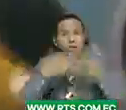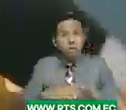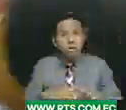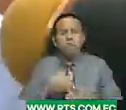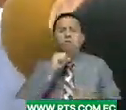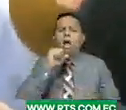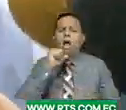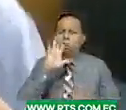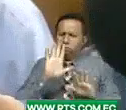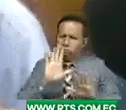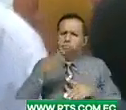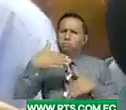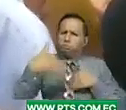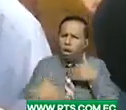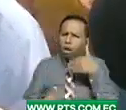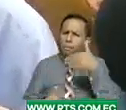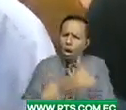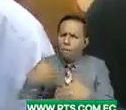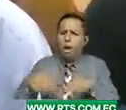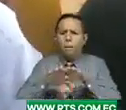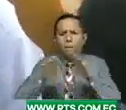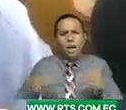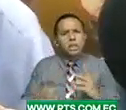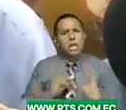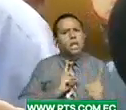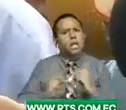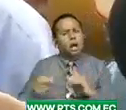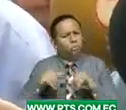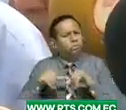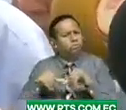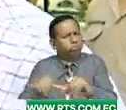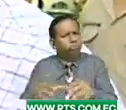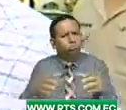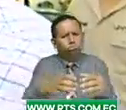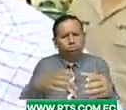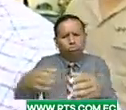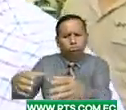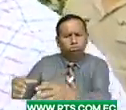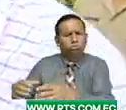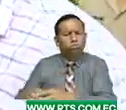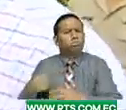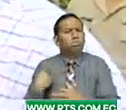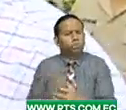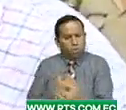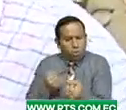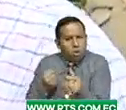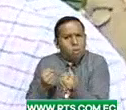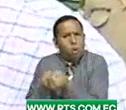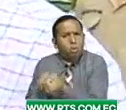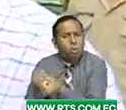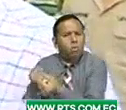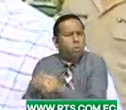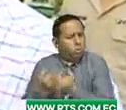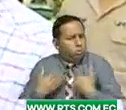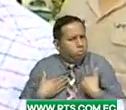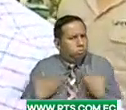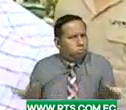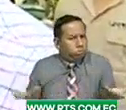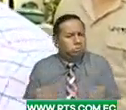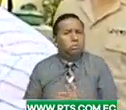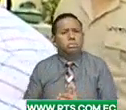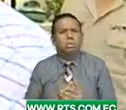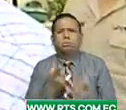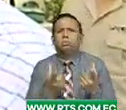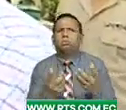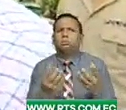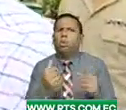en las mesas de diálogo, me alegro que continúen así. Hemos puesto todo el contingente de nuestra parte, han asistido al menos en esta semana